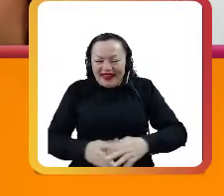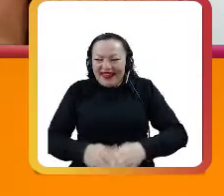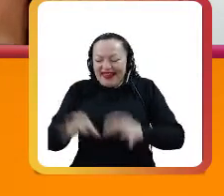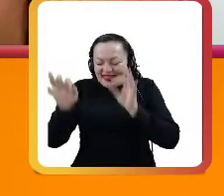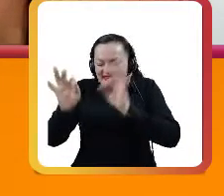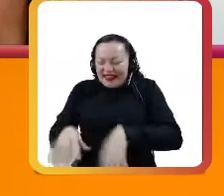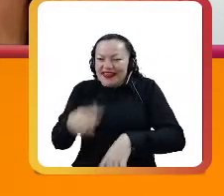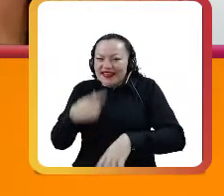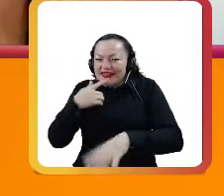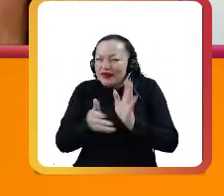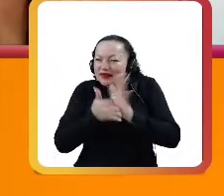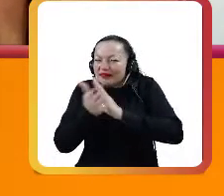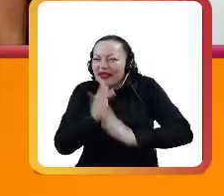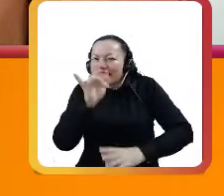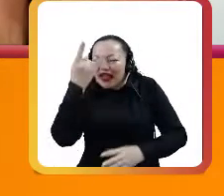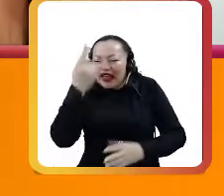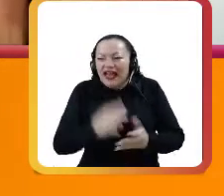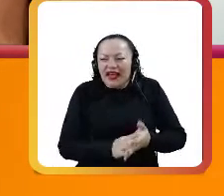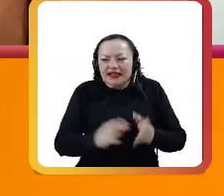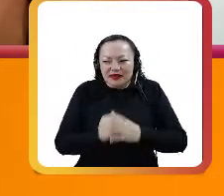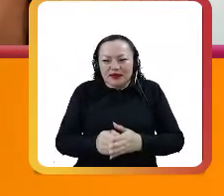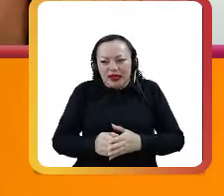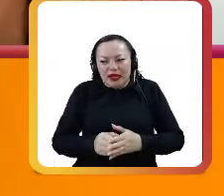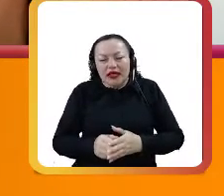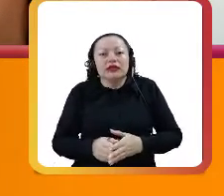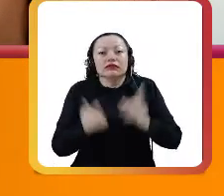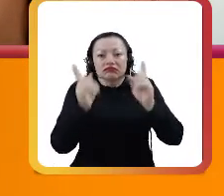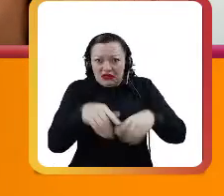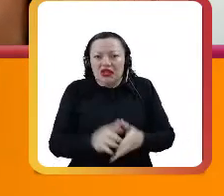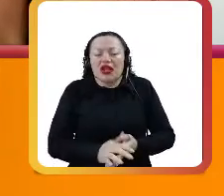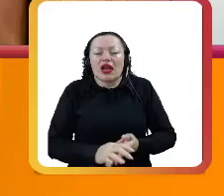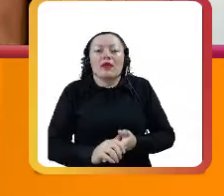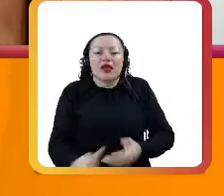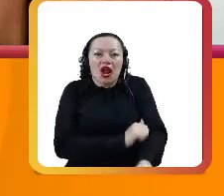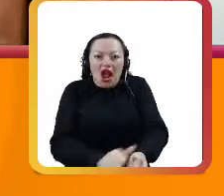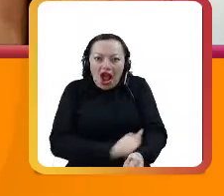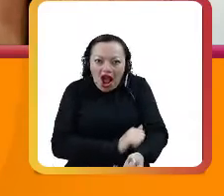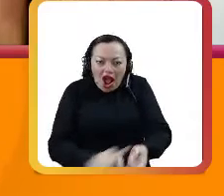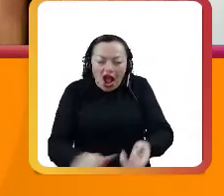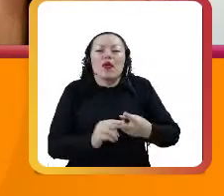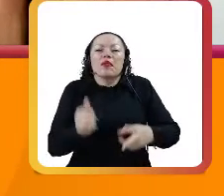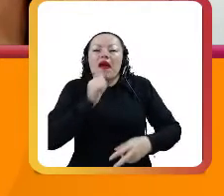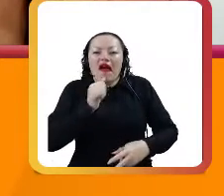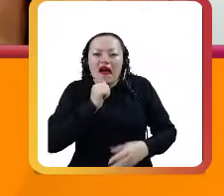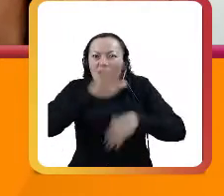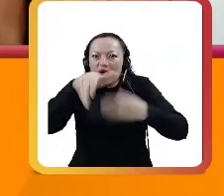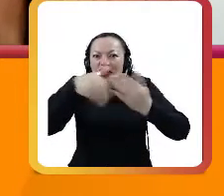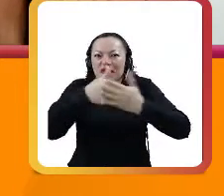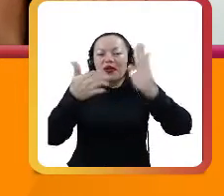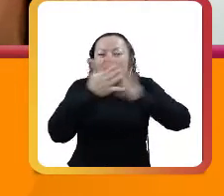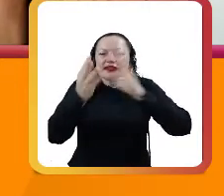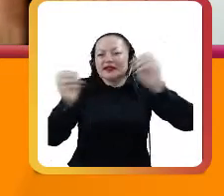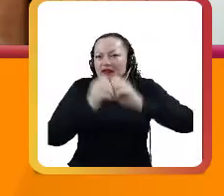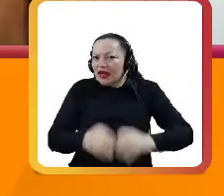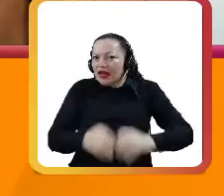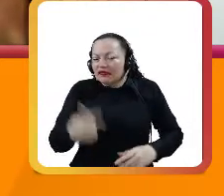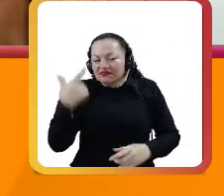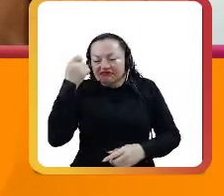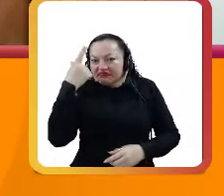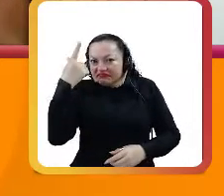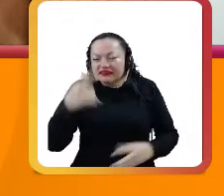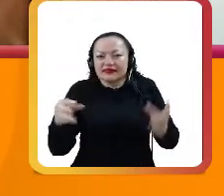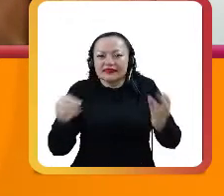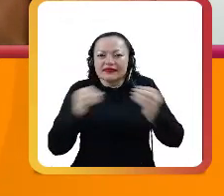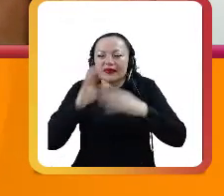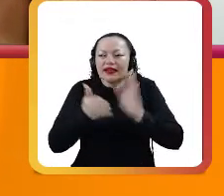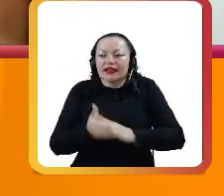tienen algo de desinfección, lo pueden hacer también con jabón, agüita y jabón, y meten las monedas ahí. El jabón es lo que más